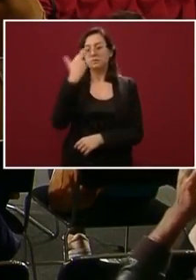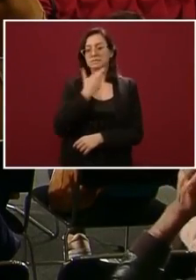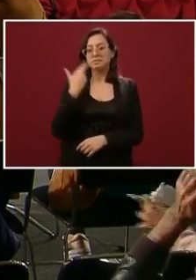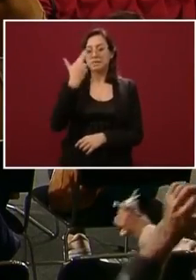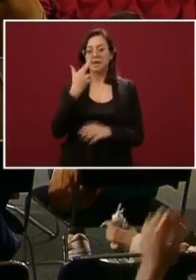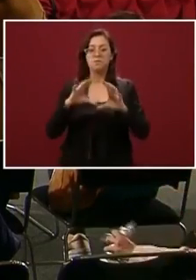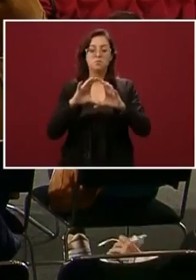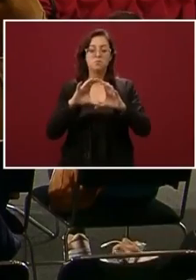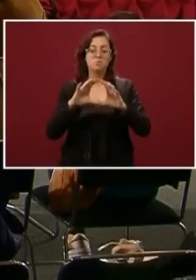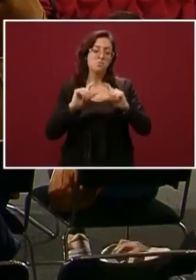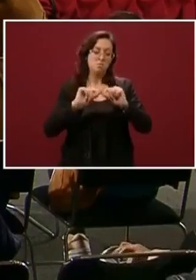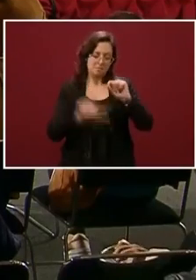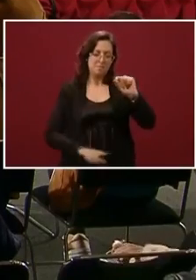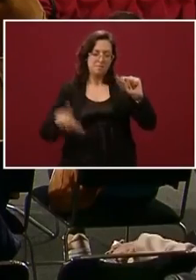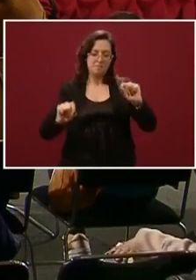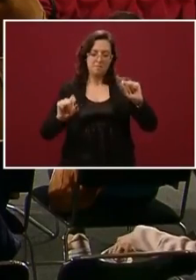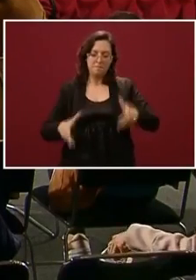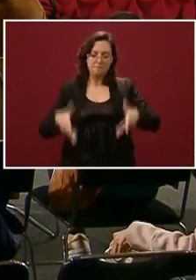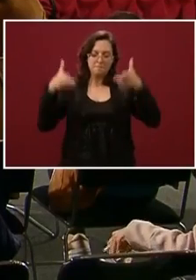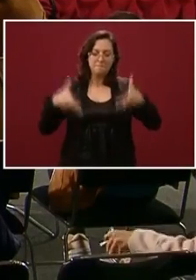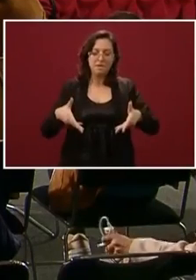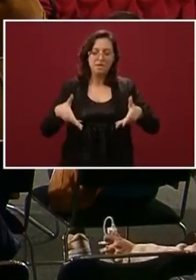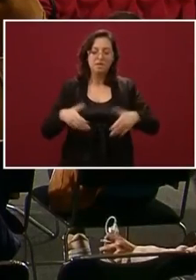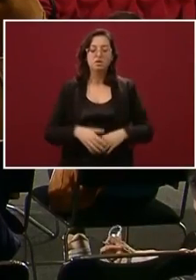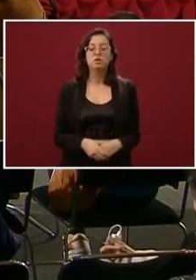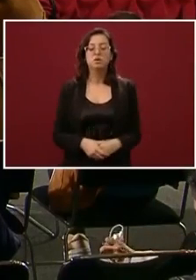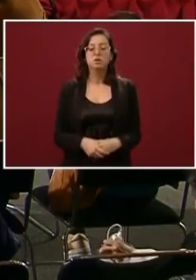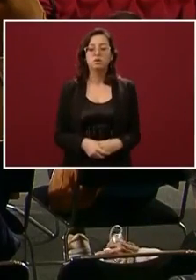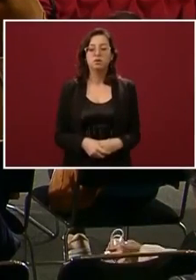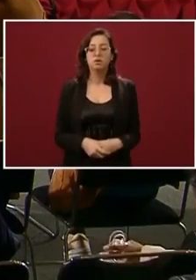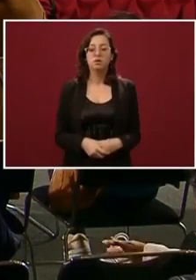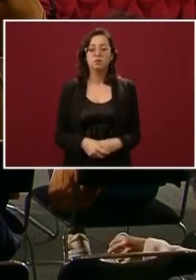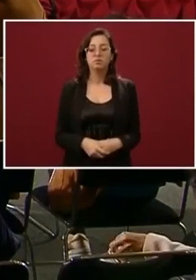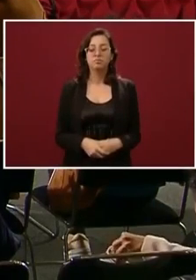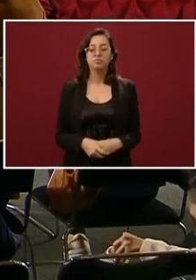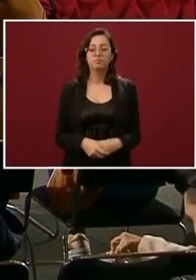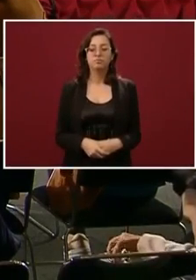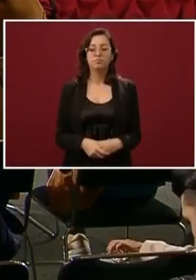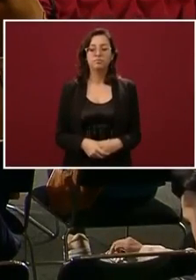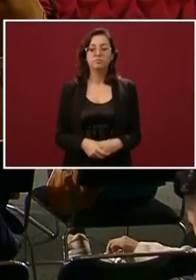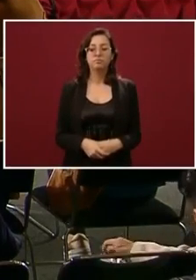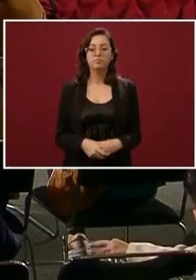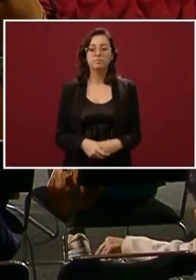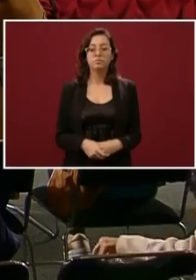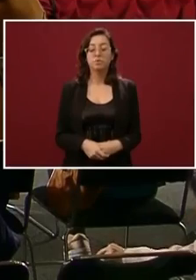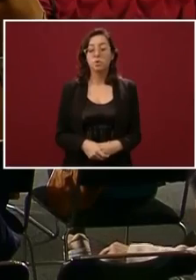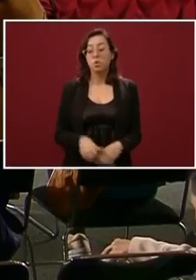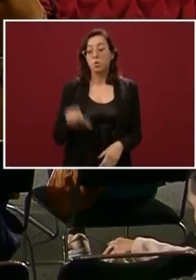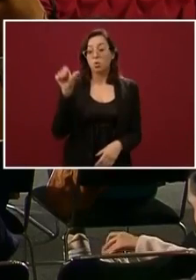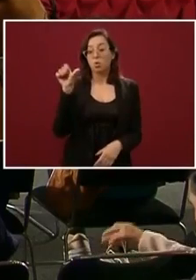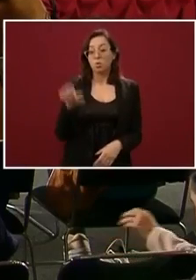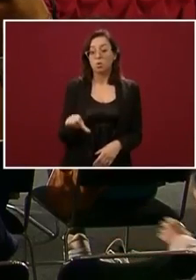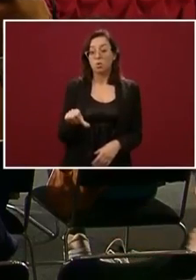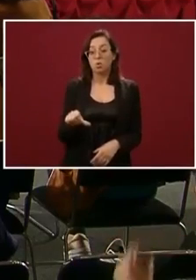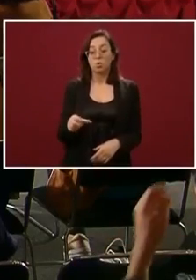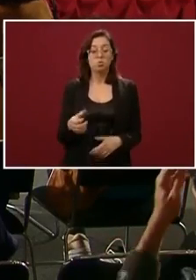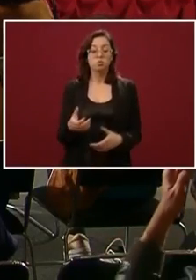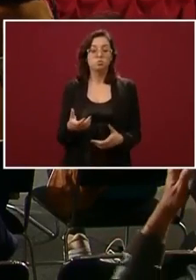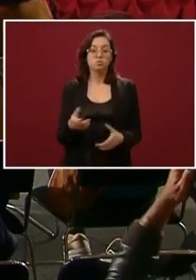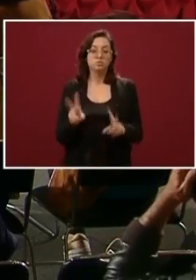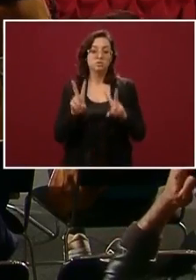nacional, sobre todo, porque de hecho, permítanme comentarles que hoy día tenemos una novedad que no había ocurrido en